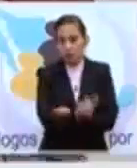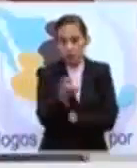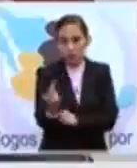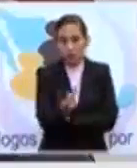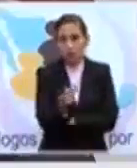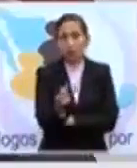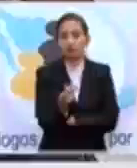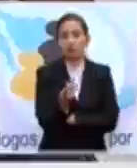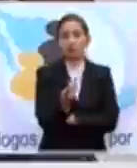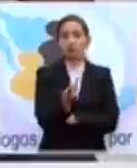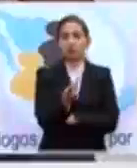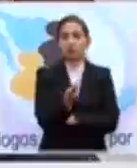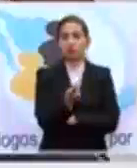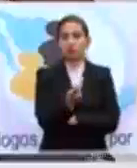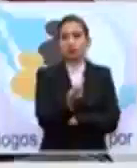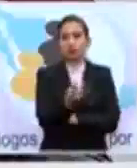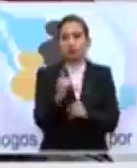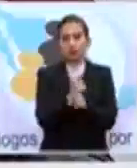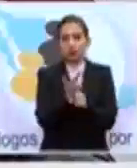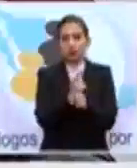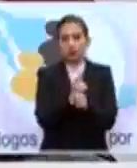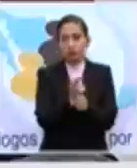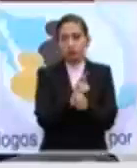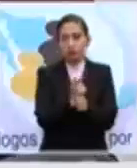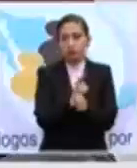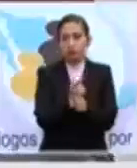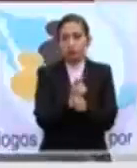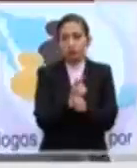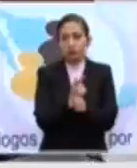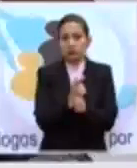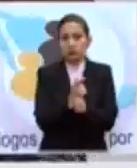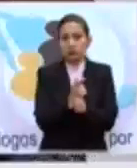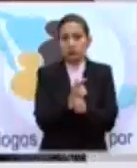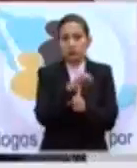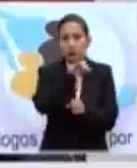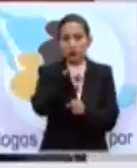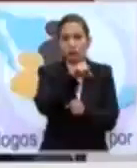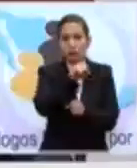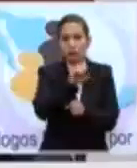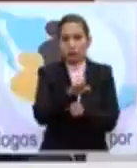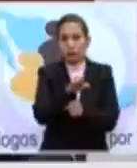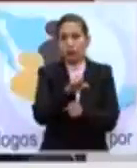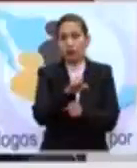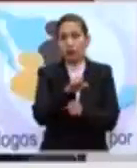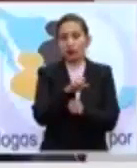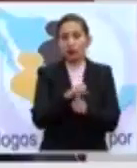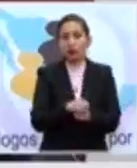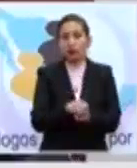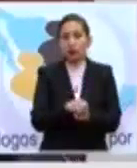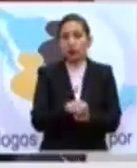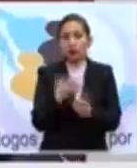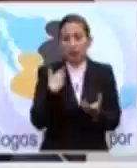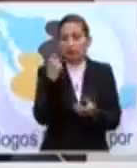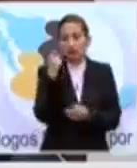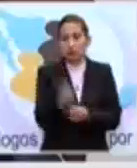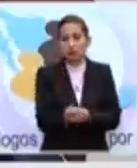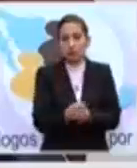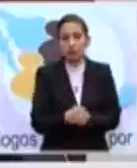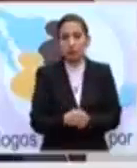pregunta al licenciado Bustamante, que